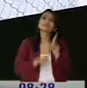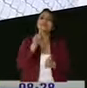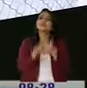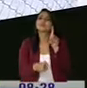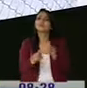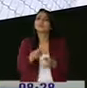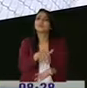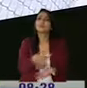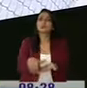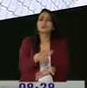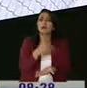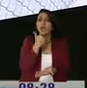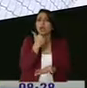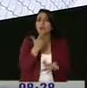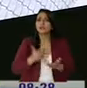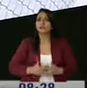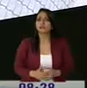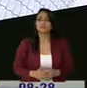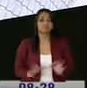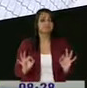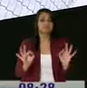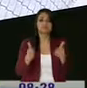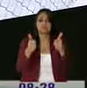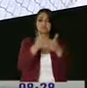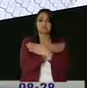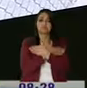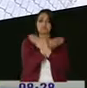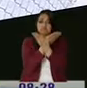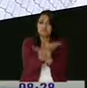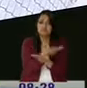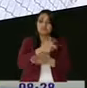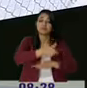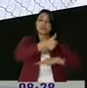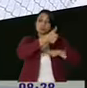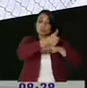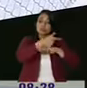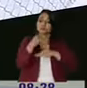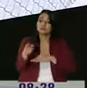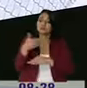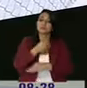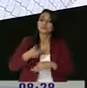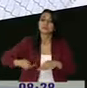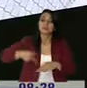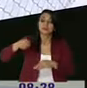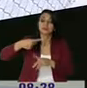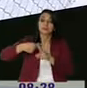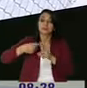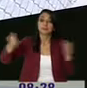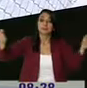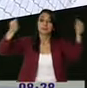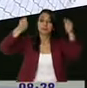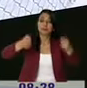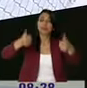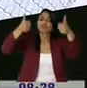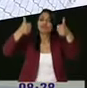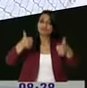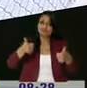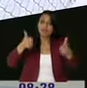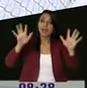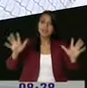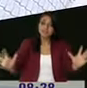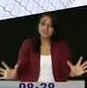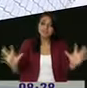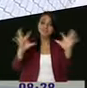ustedes alguna pregunta desde estudios. Nada, Andreita, felicitarles a la autoridad y felicitar al presidente de los comerciantes también, porque de la